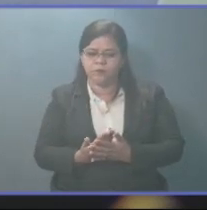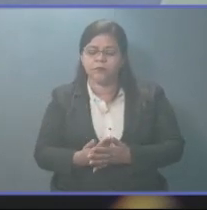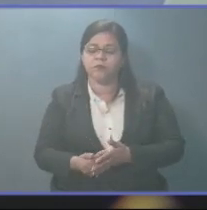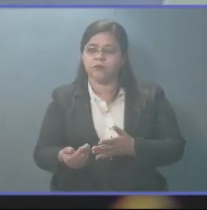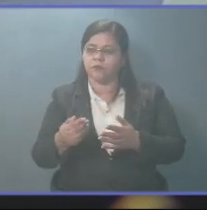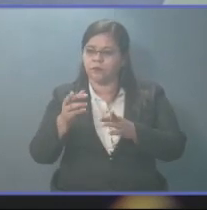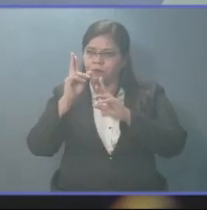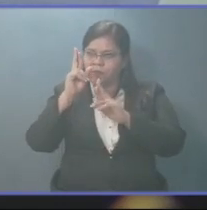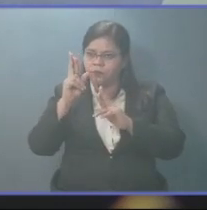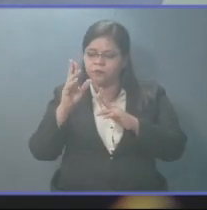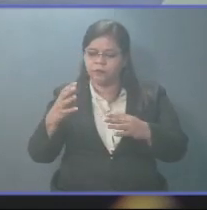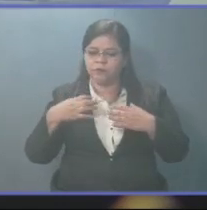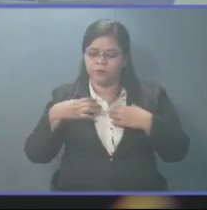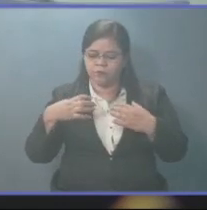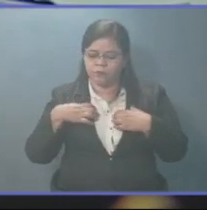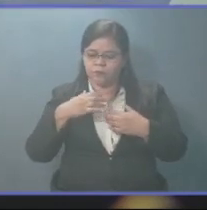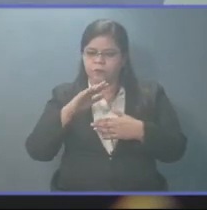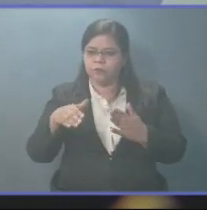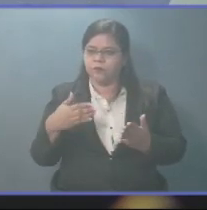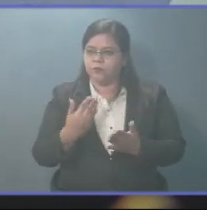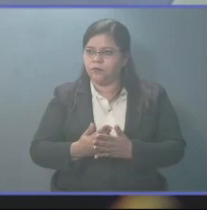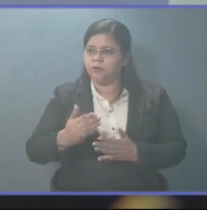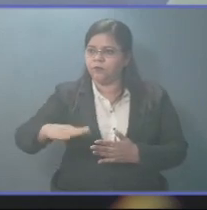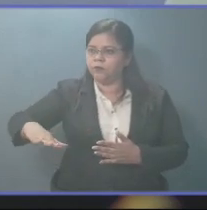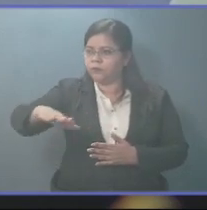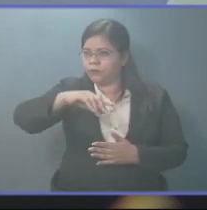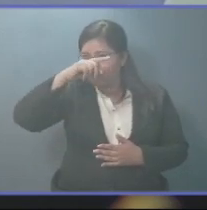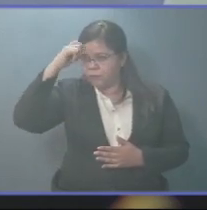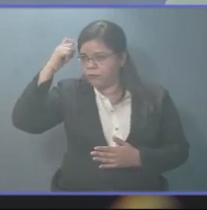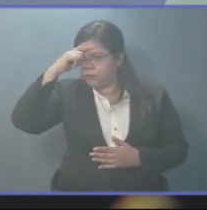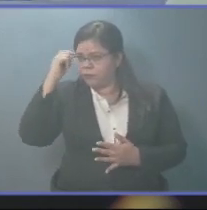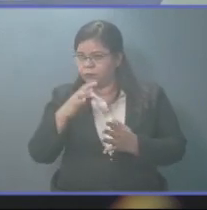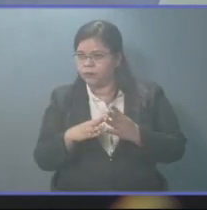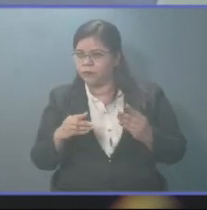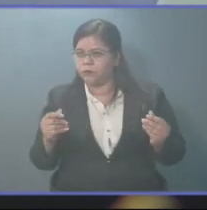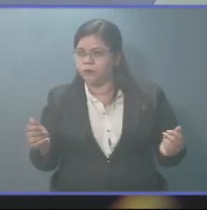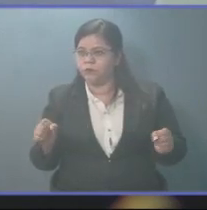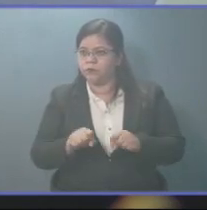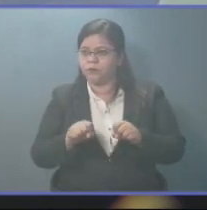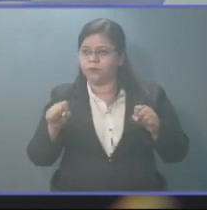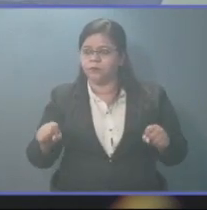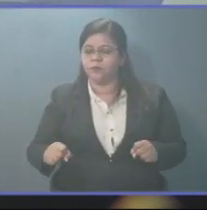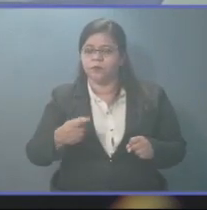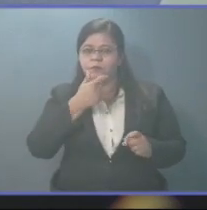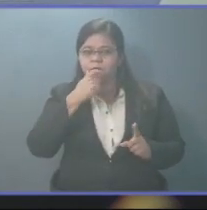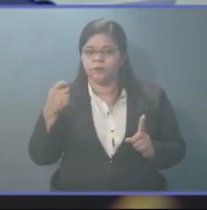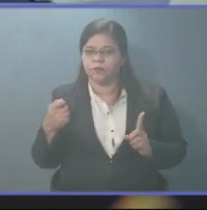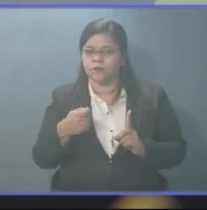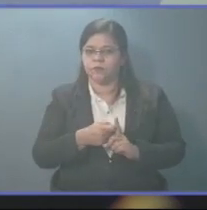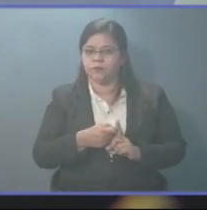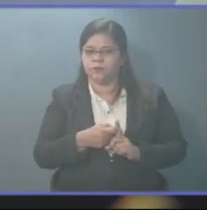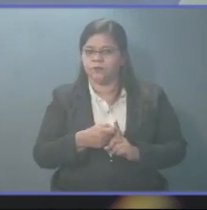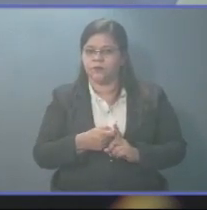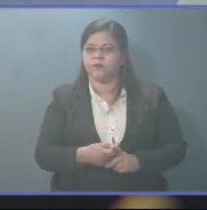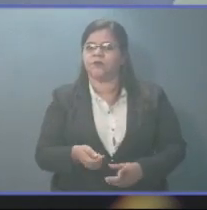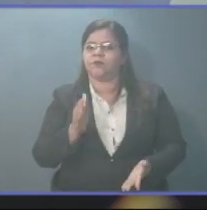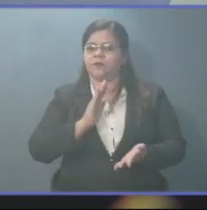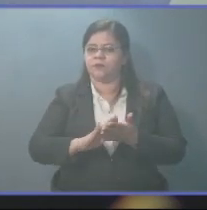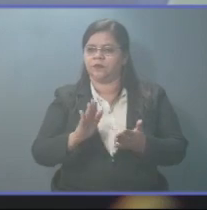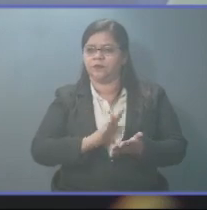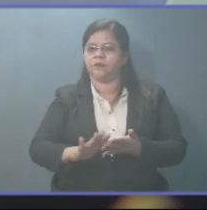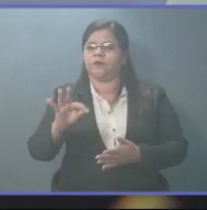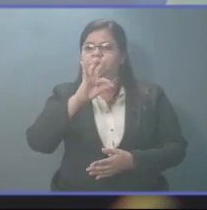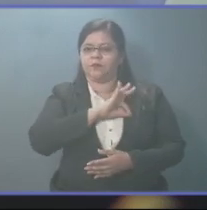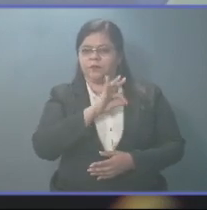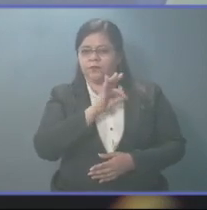vida y condiciones del mercado laboral sobre el resultado del sistema de pensiones, incluyendo el costo de los beneficios